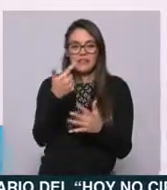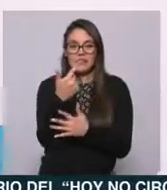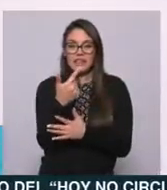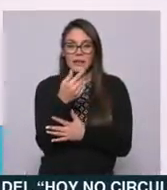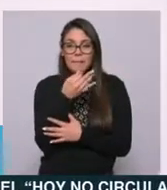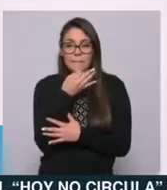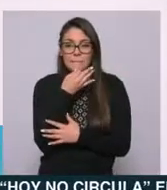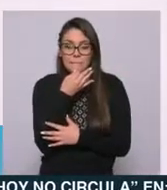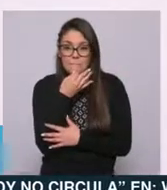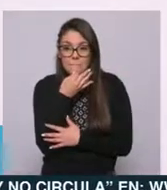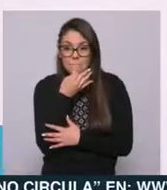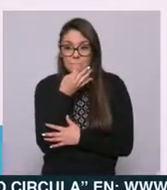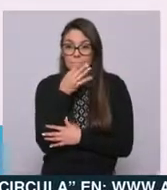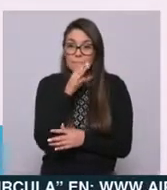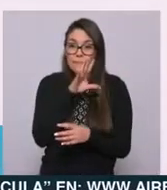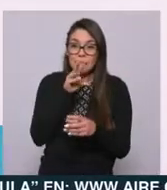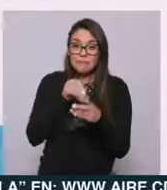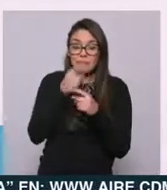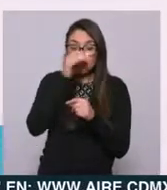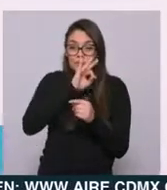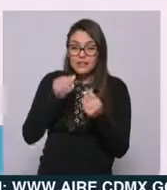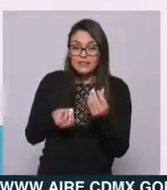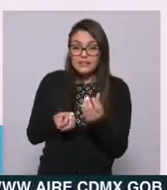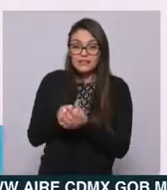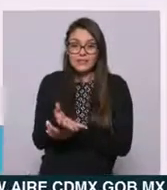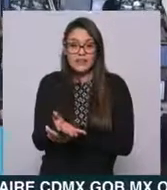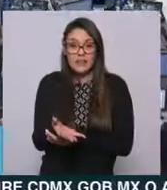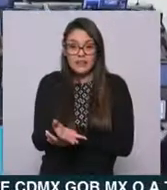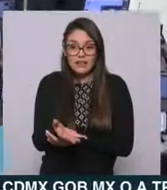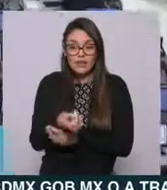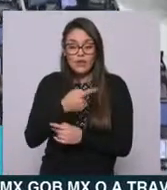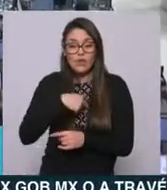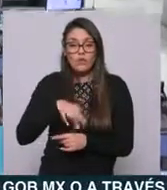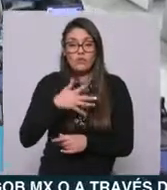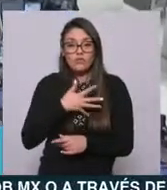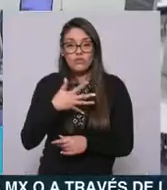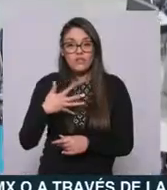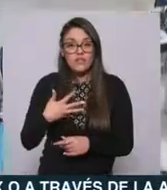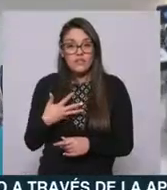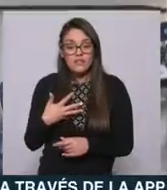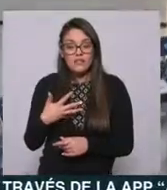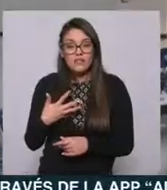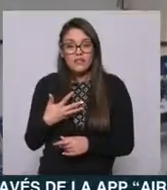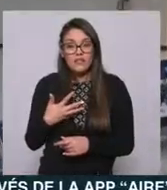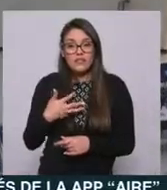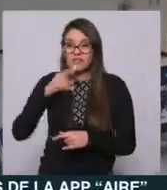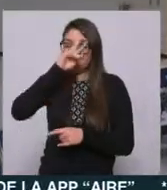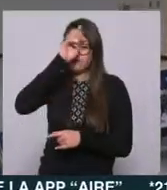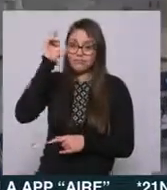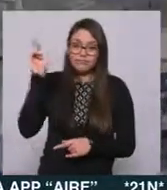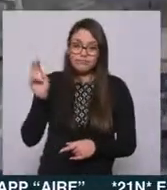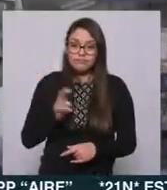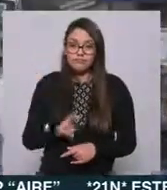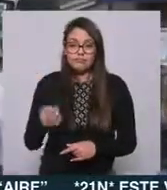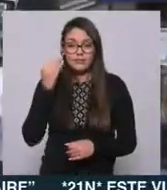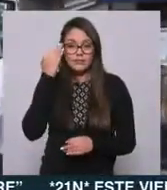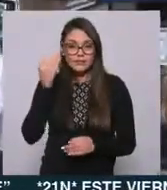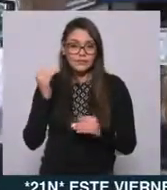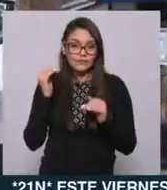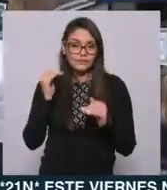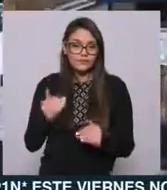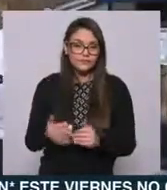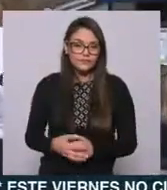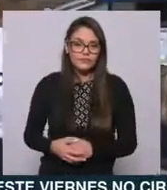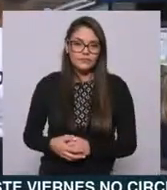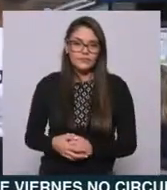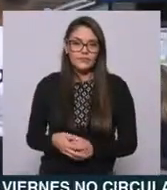minutos más o menos para evacuar. Tenemos que bajar los tiempos de evacuación en los